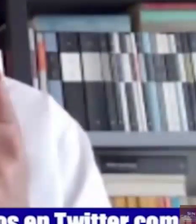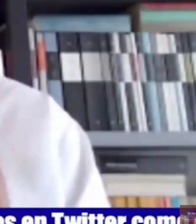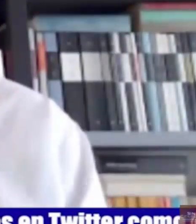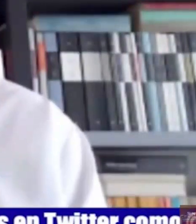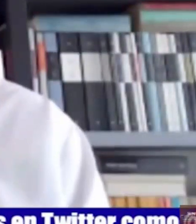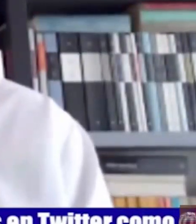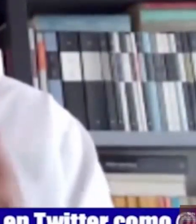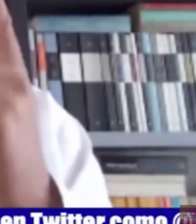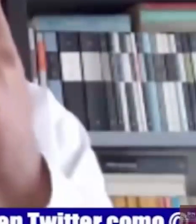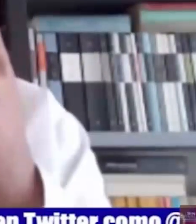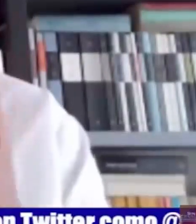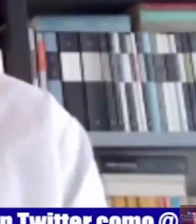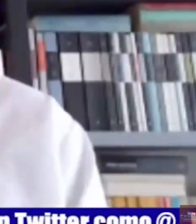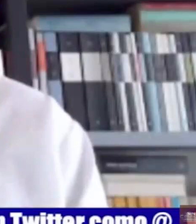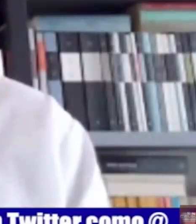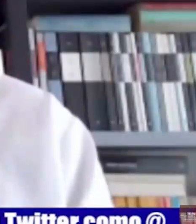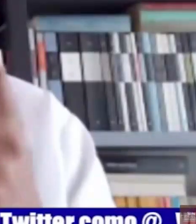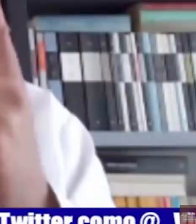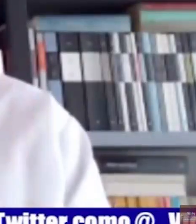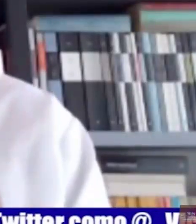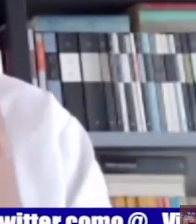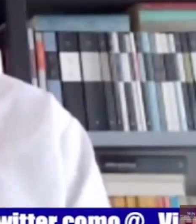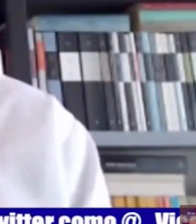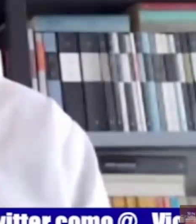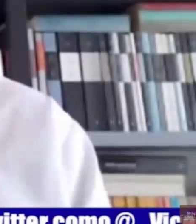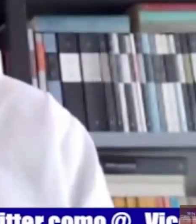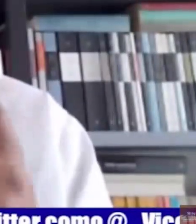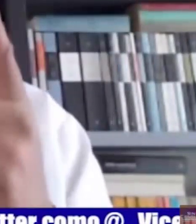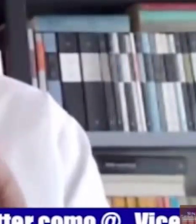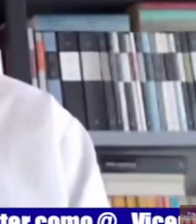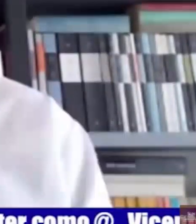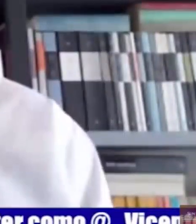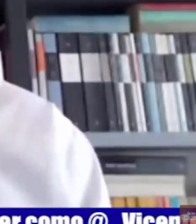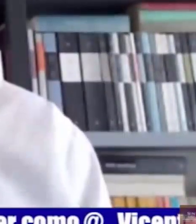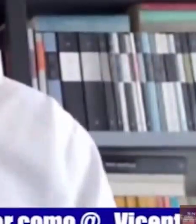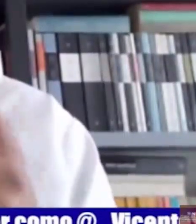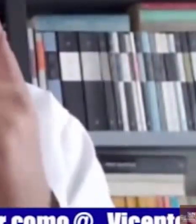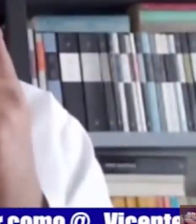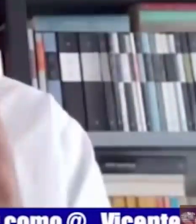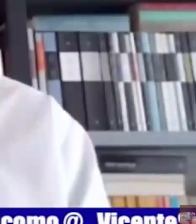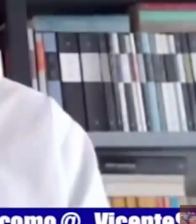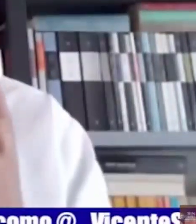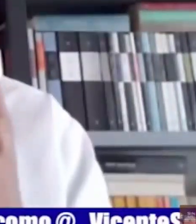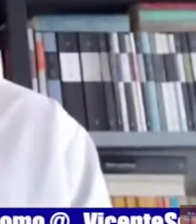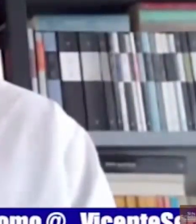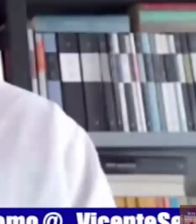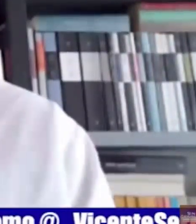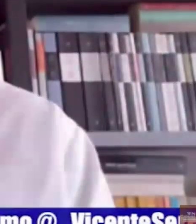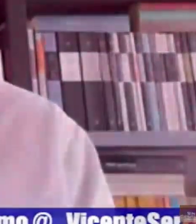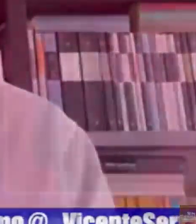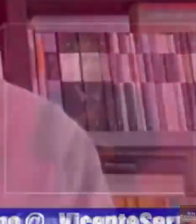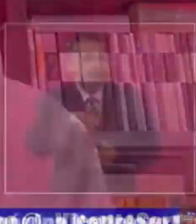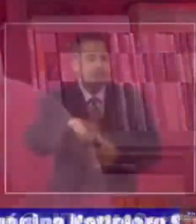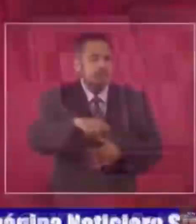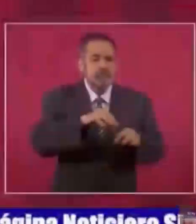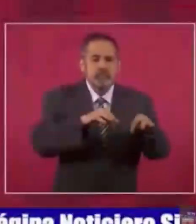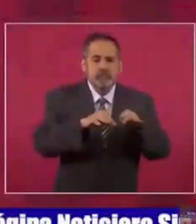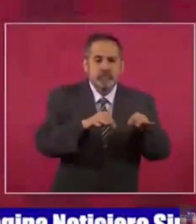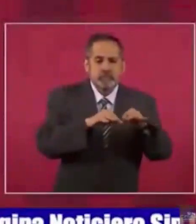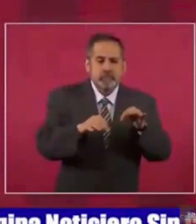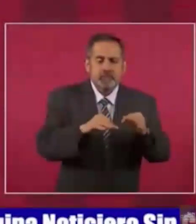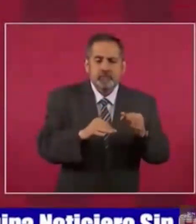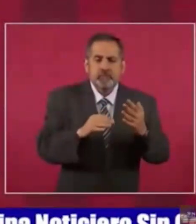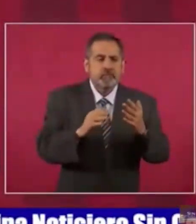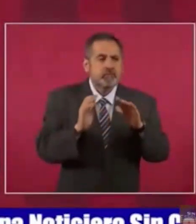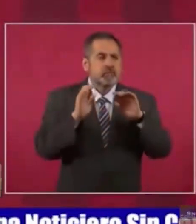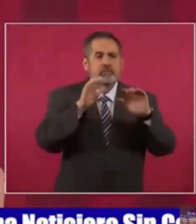sus trastadas, a sus raterías, y López Obrador, aunque les duela, es la prueba más evidente de eso. A López